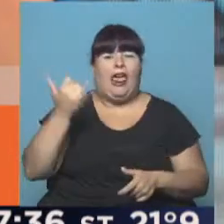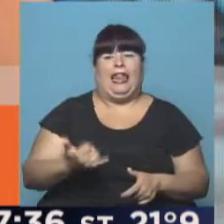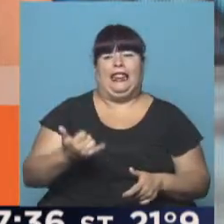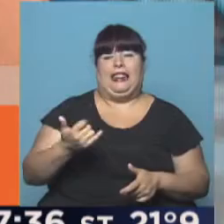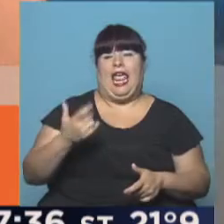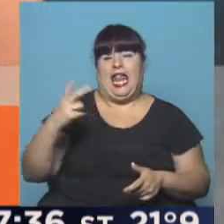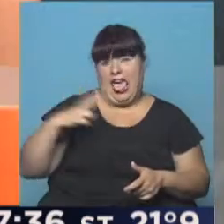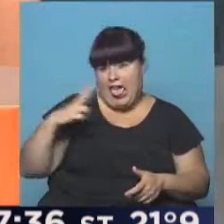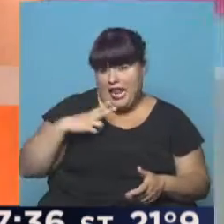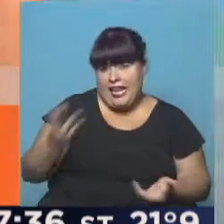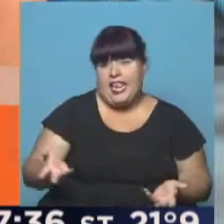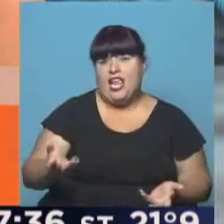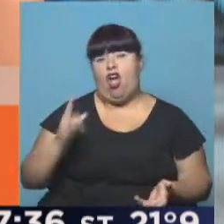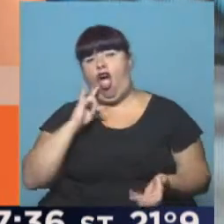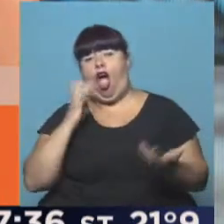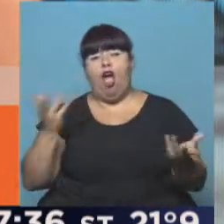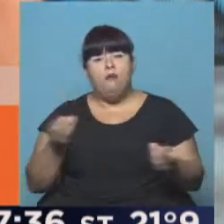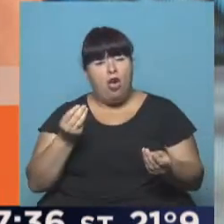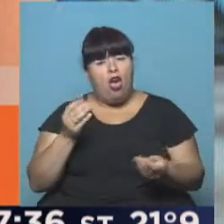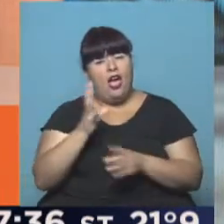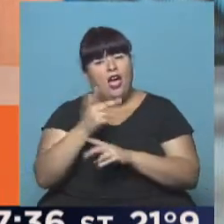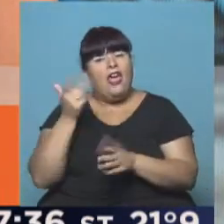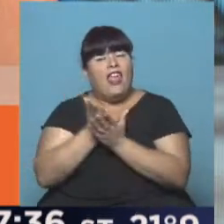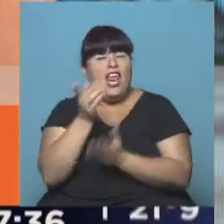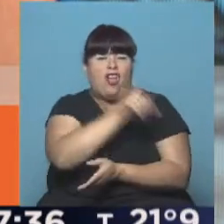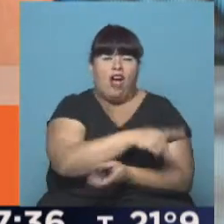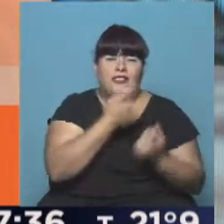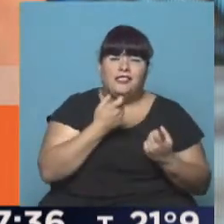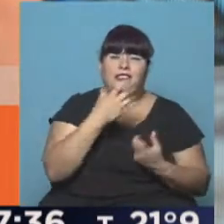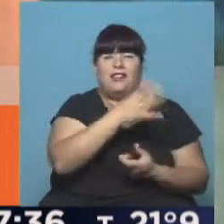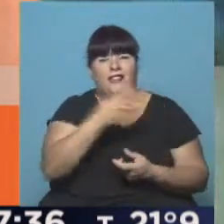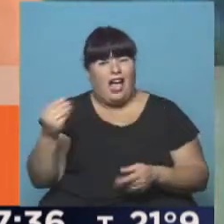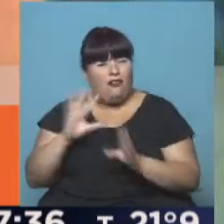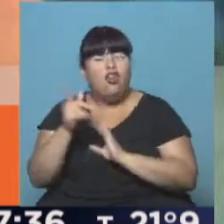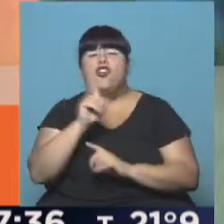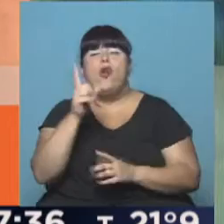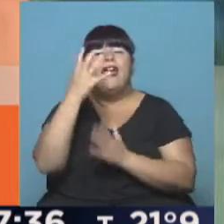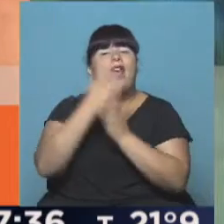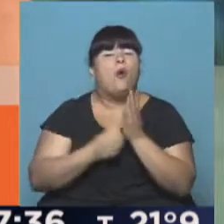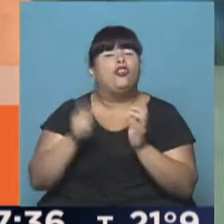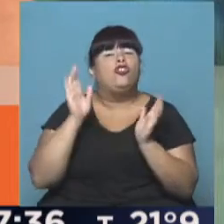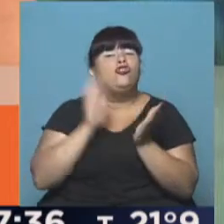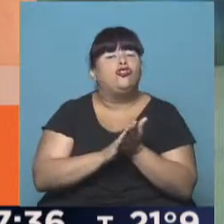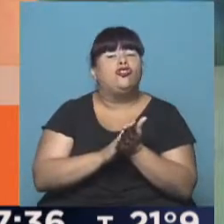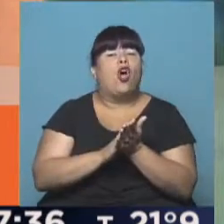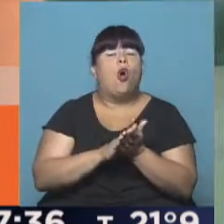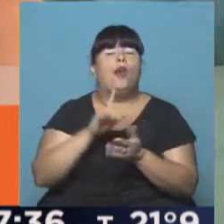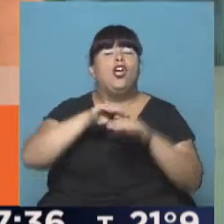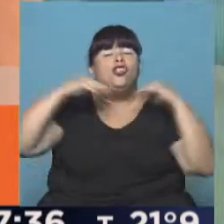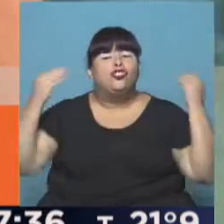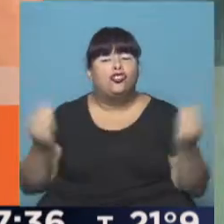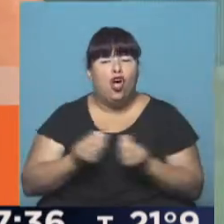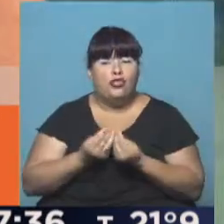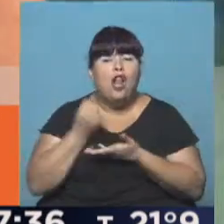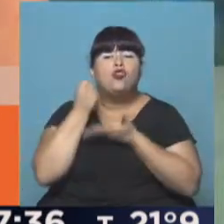un acceso a comodidades le quitaban ese derecho a otro, en definitiva. No estamos hablando del descuento, estamos hablando del total,